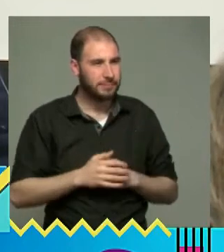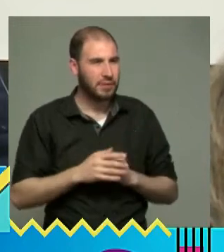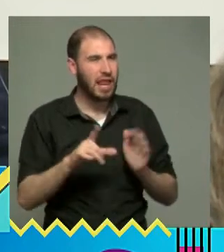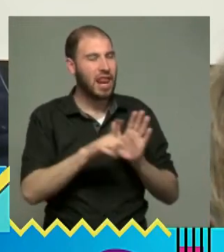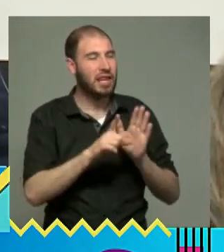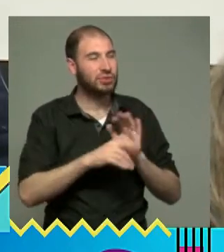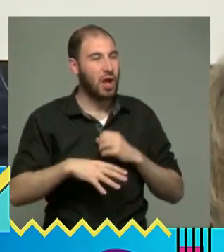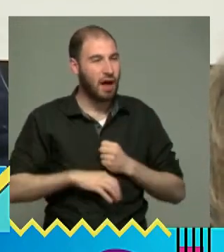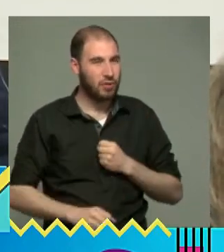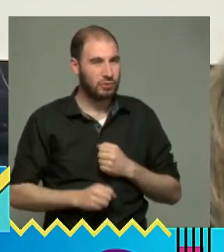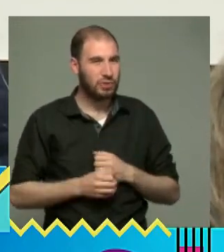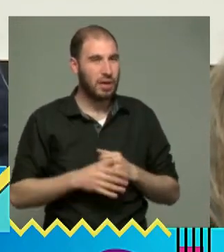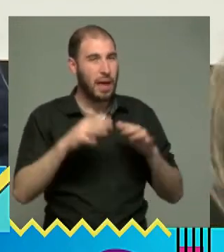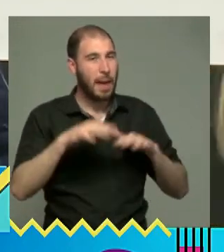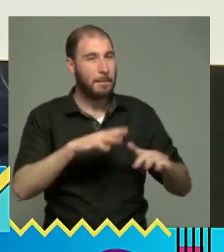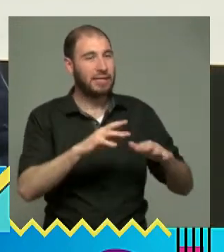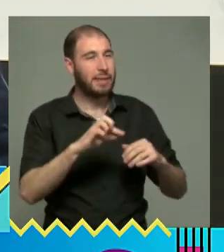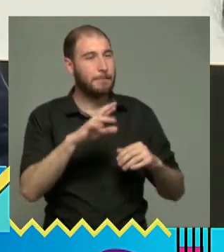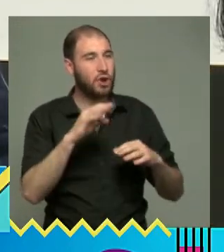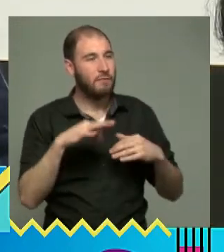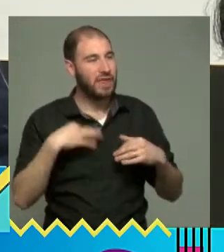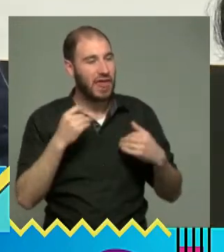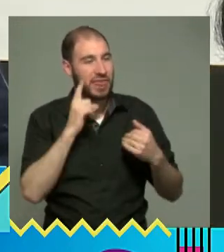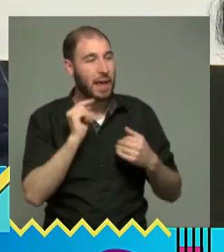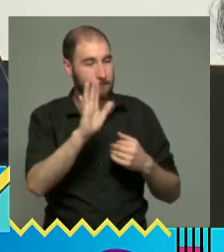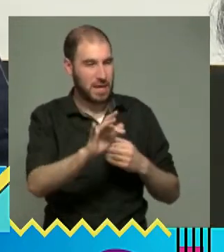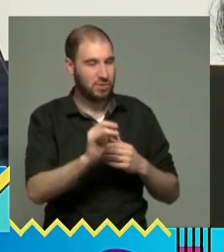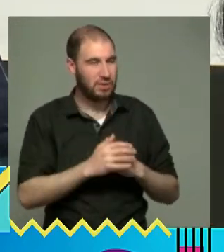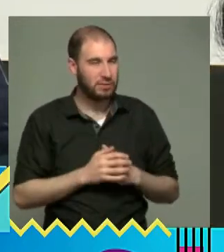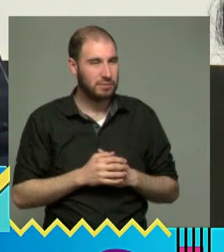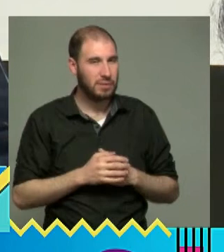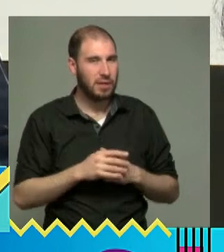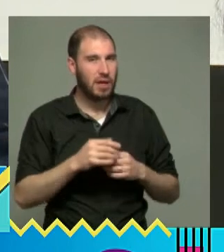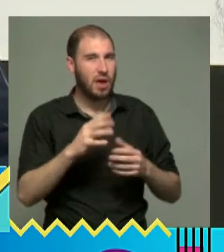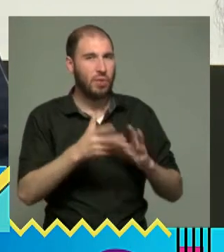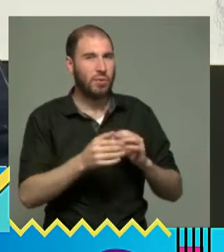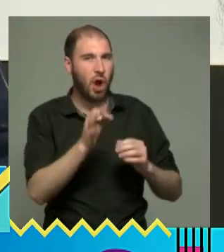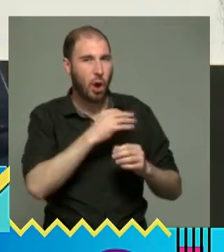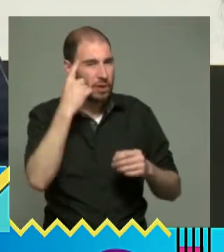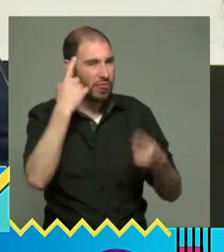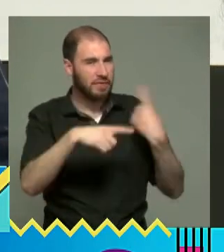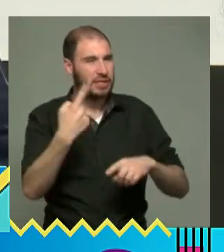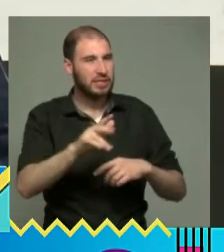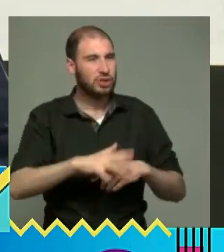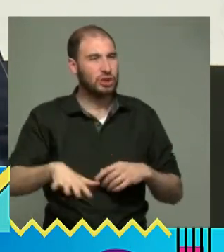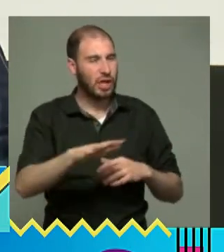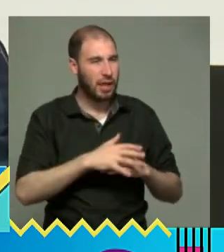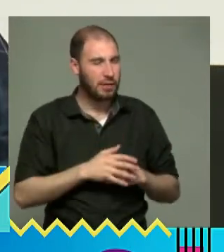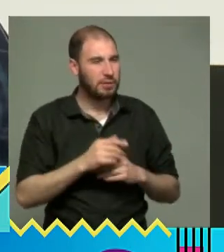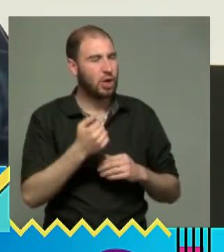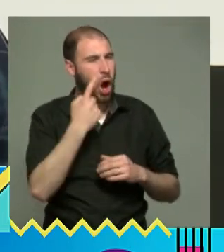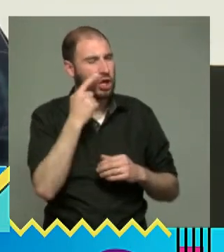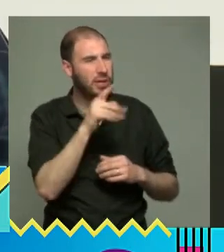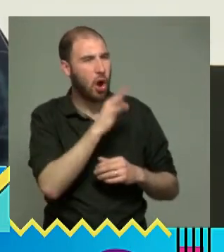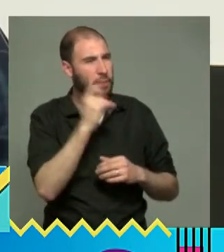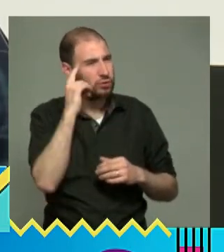la legalización del aborto, la marcha también pro vida que se hizo el día miércoles, y hemos estado hablando de las distintas posturas que existen a nivel social. Quería conocer un